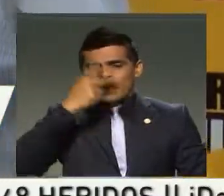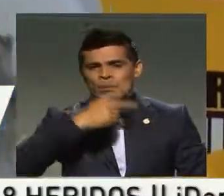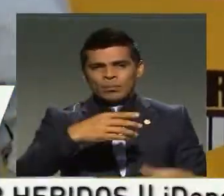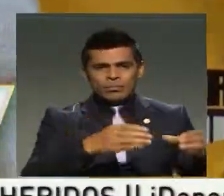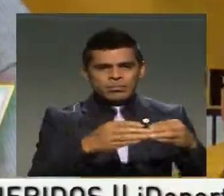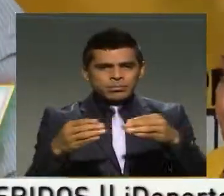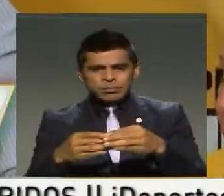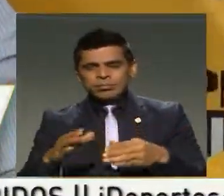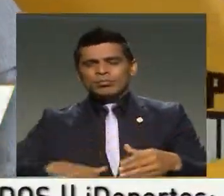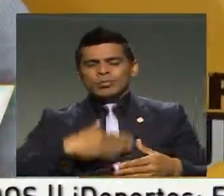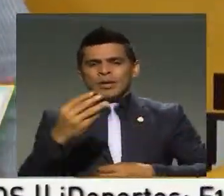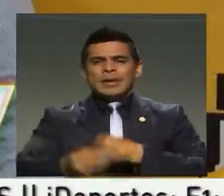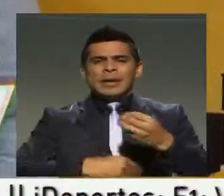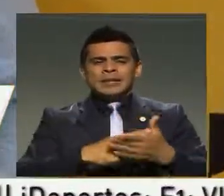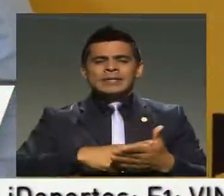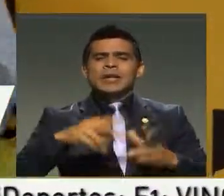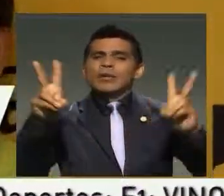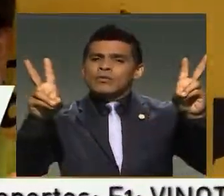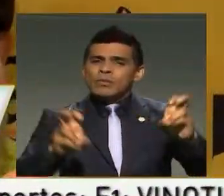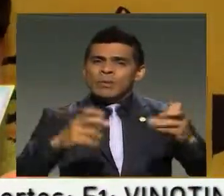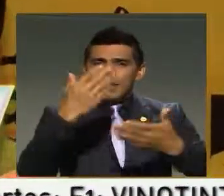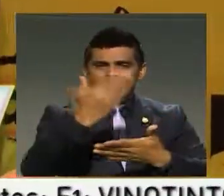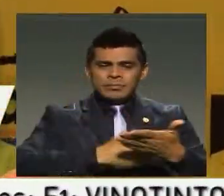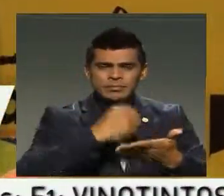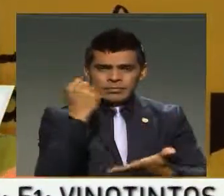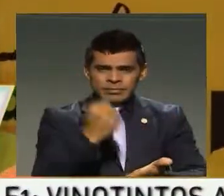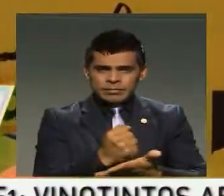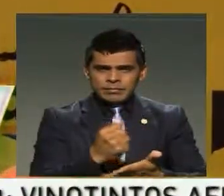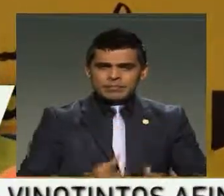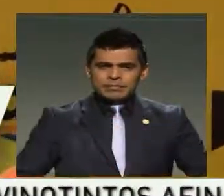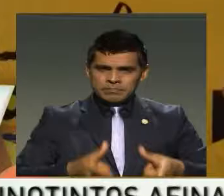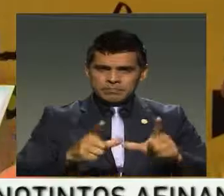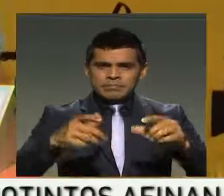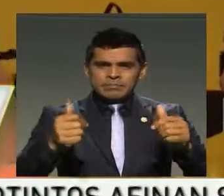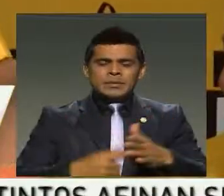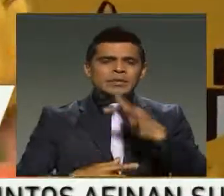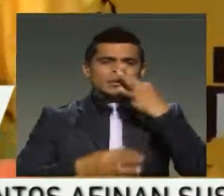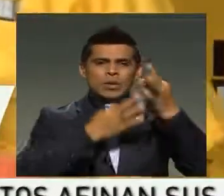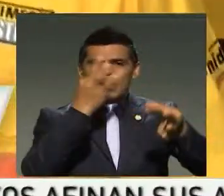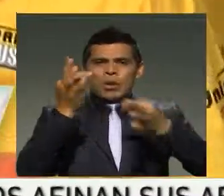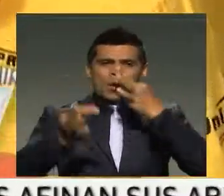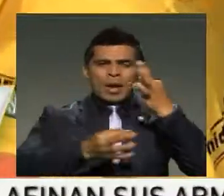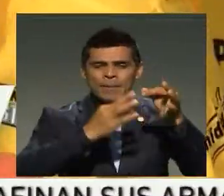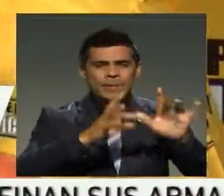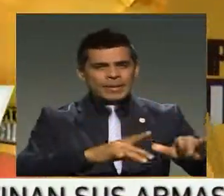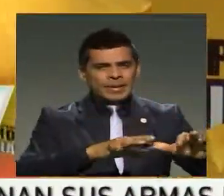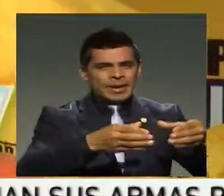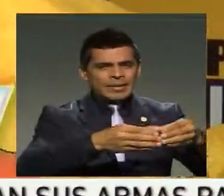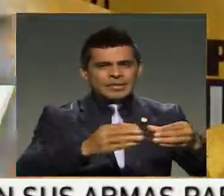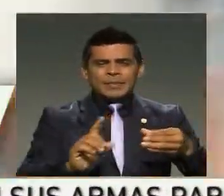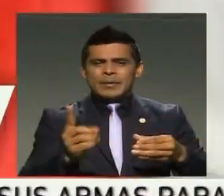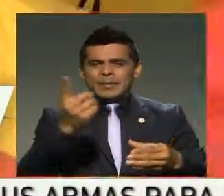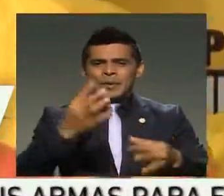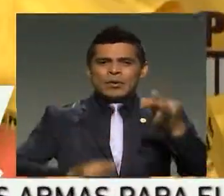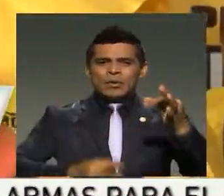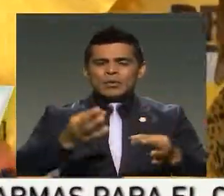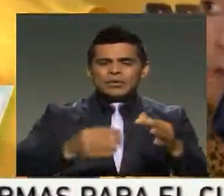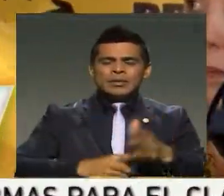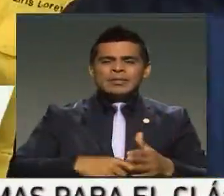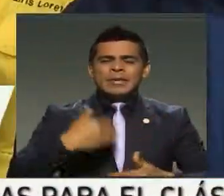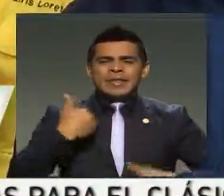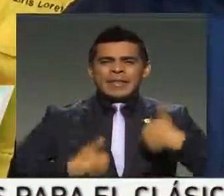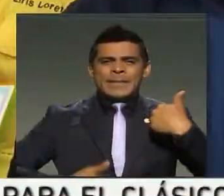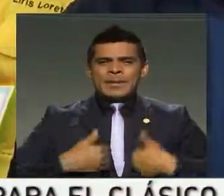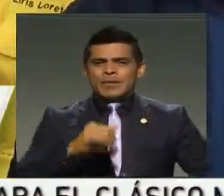realizar la renovación de su licencia sin inconvenientes. Así lo dio a conocer el secretario nacional de Primera Justicia este